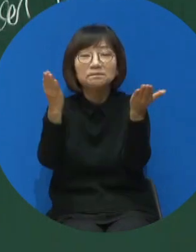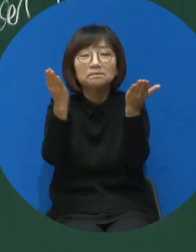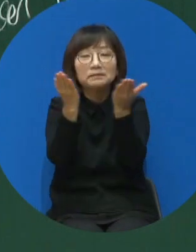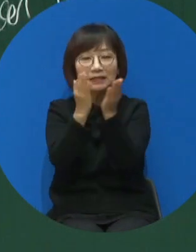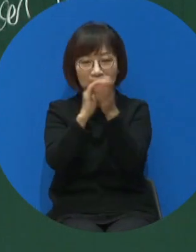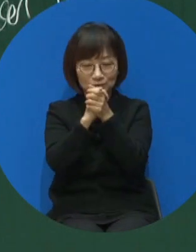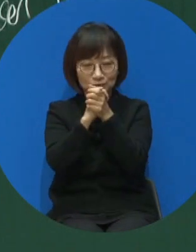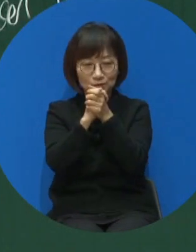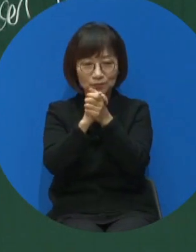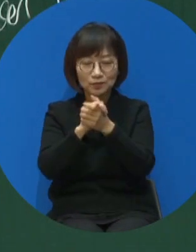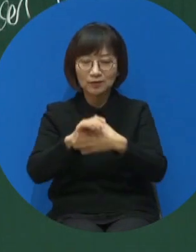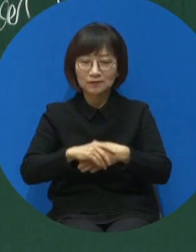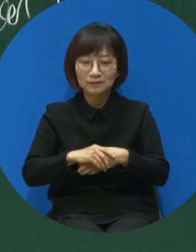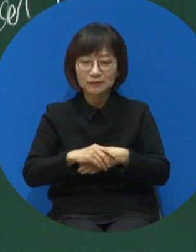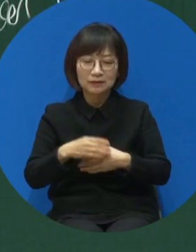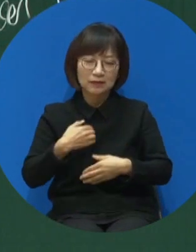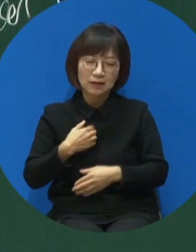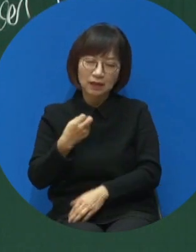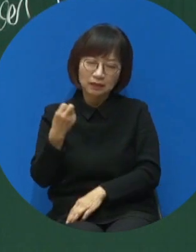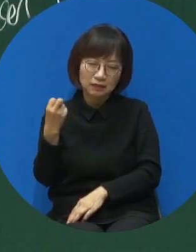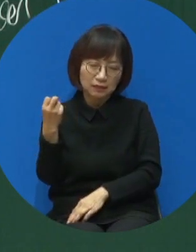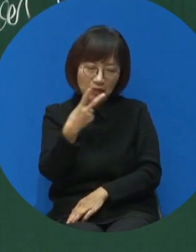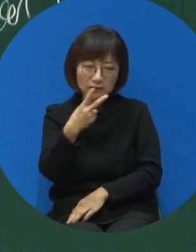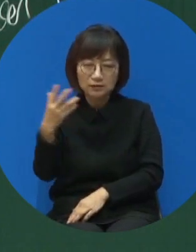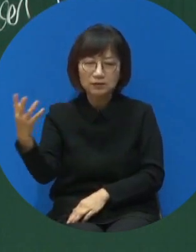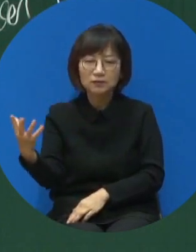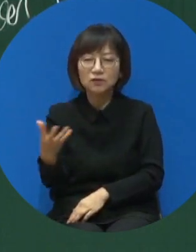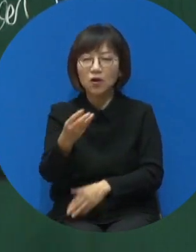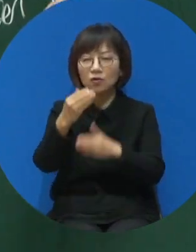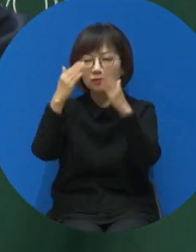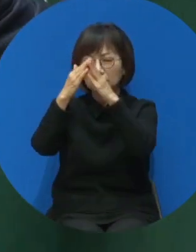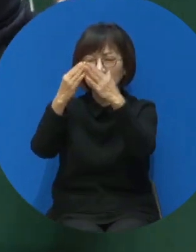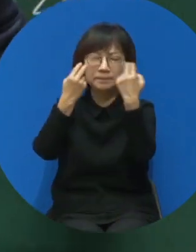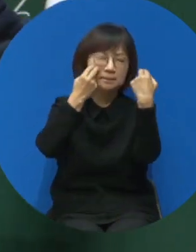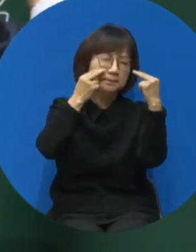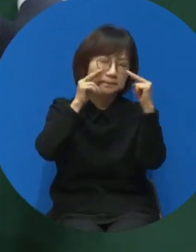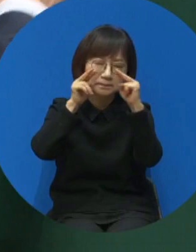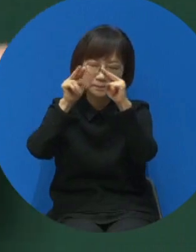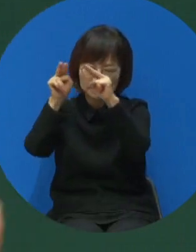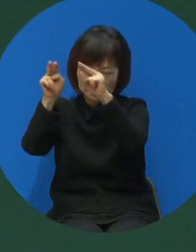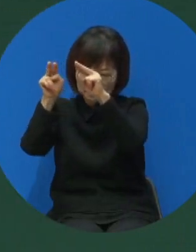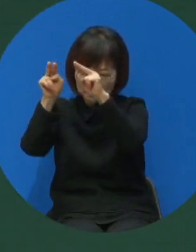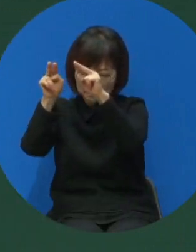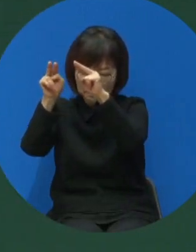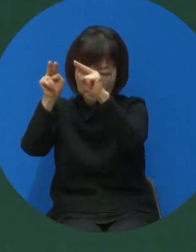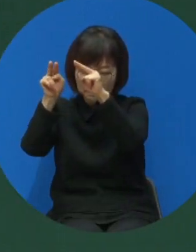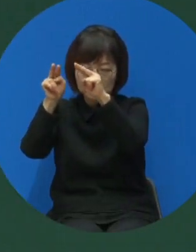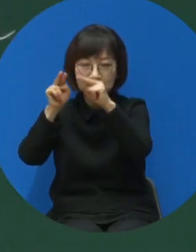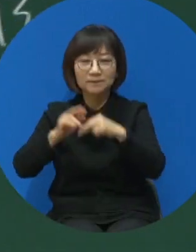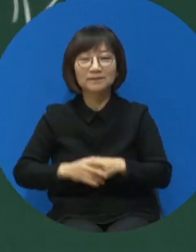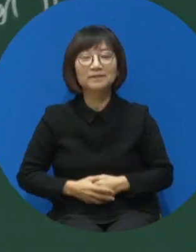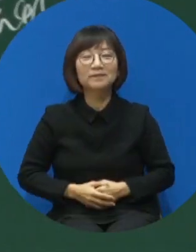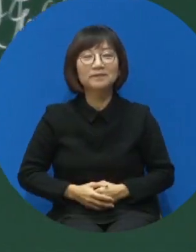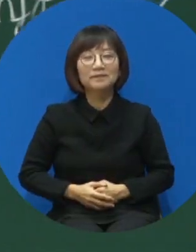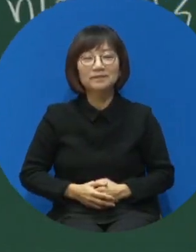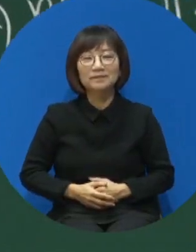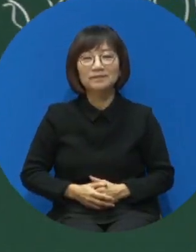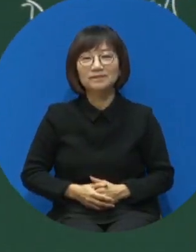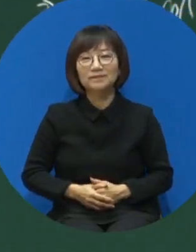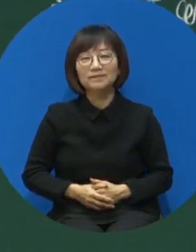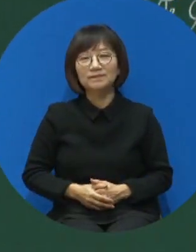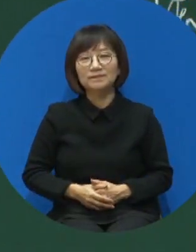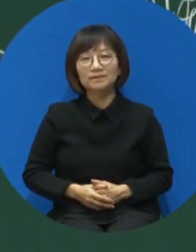sin dinero para volver a mirar a un derecho santo templo y que dice así es